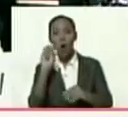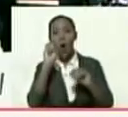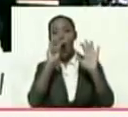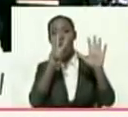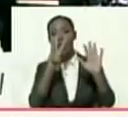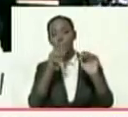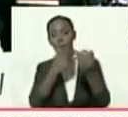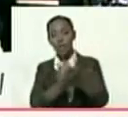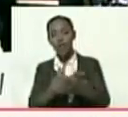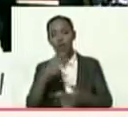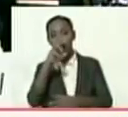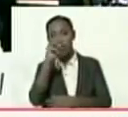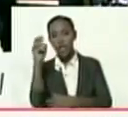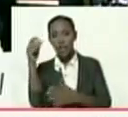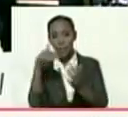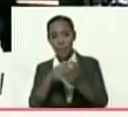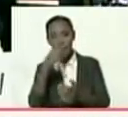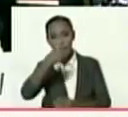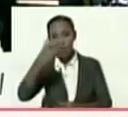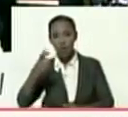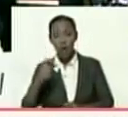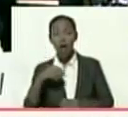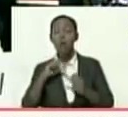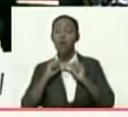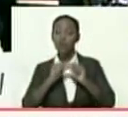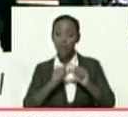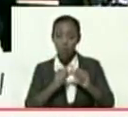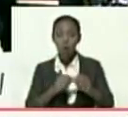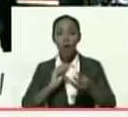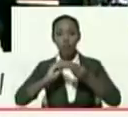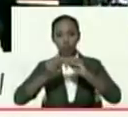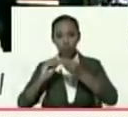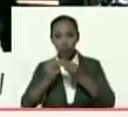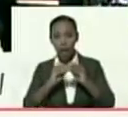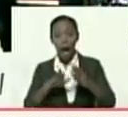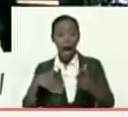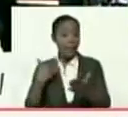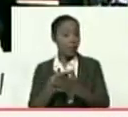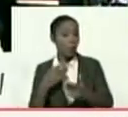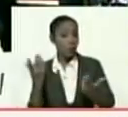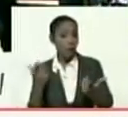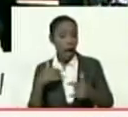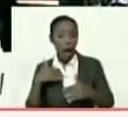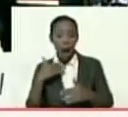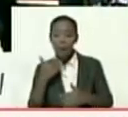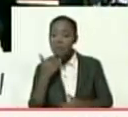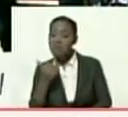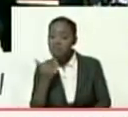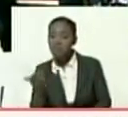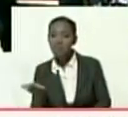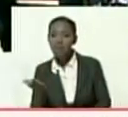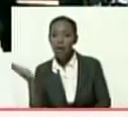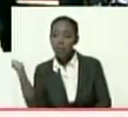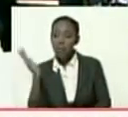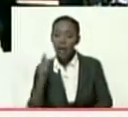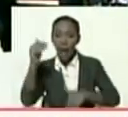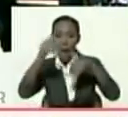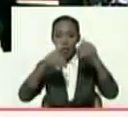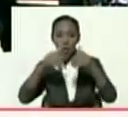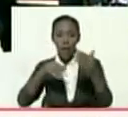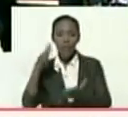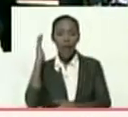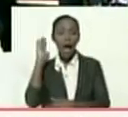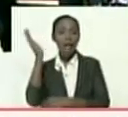8.200.000 personas. Y lo vamos a seguir haciendo. ¿Hasta cuándo? Ahorita vienen las elecciones de la Asamblea